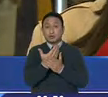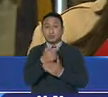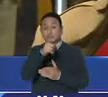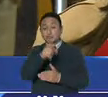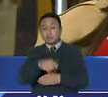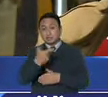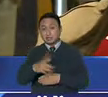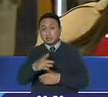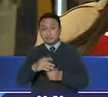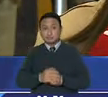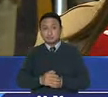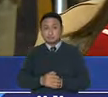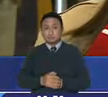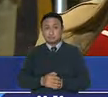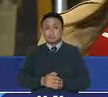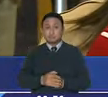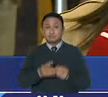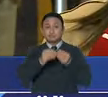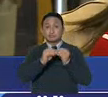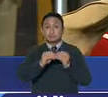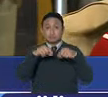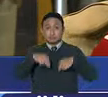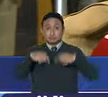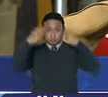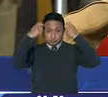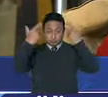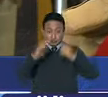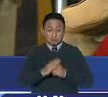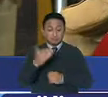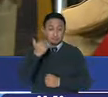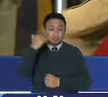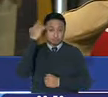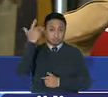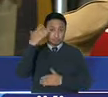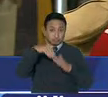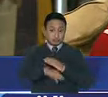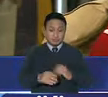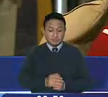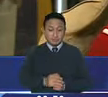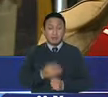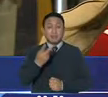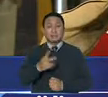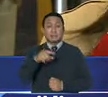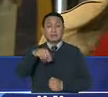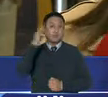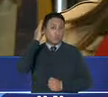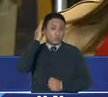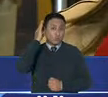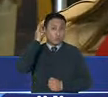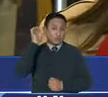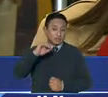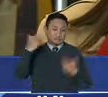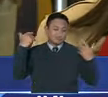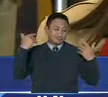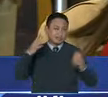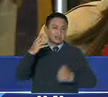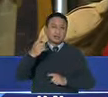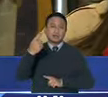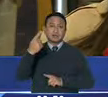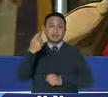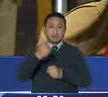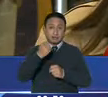saliendo de su formación o están entrando a la edad adulta, y de la misma forma para mujeres que hayan salido por cualquier razón del mercado